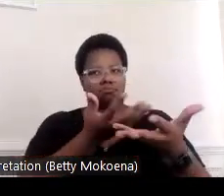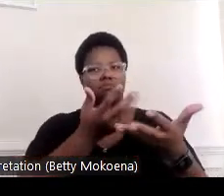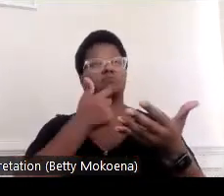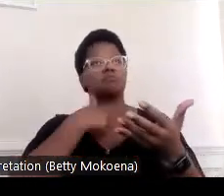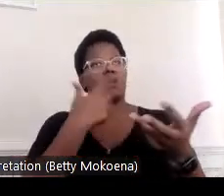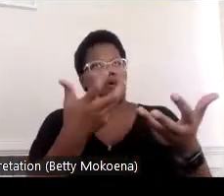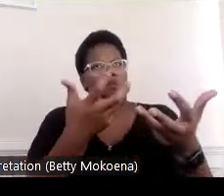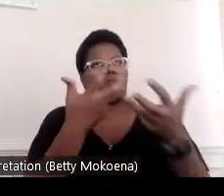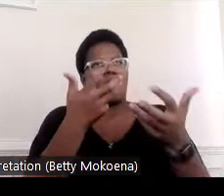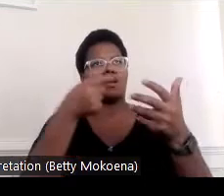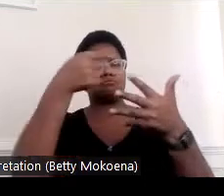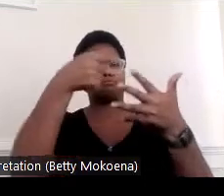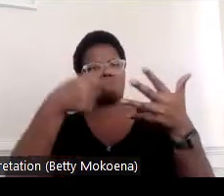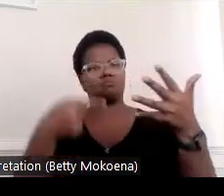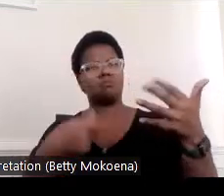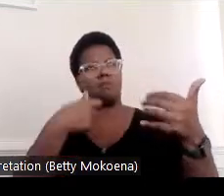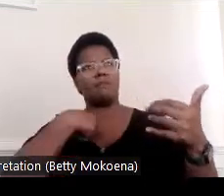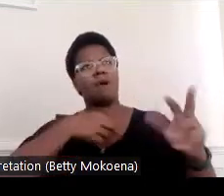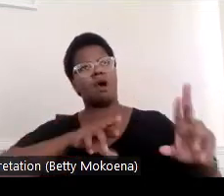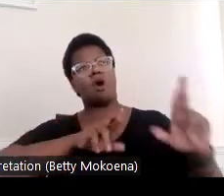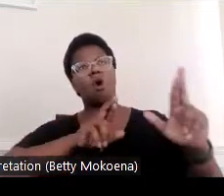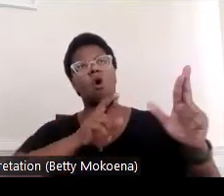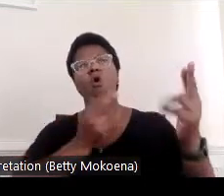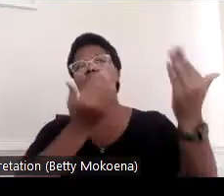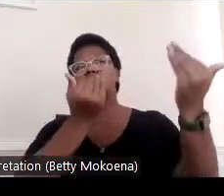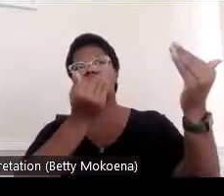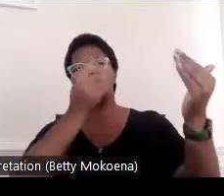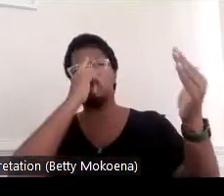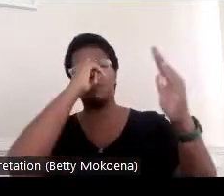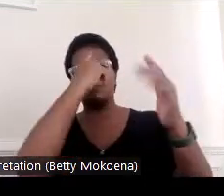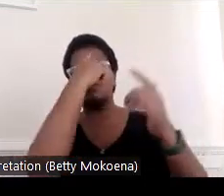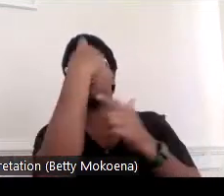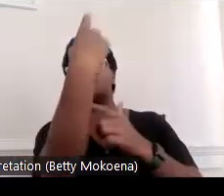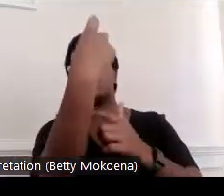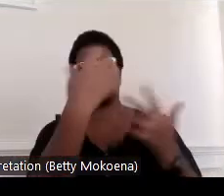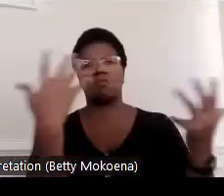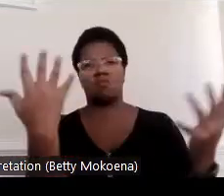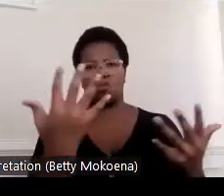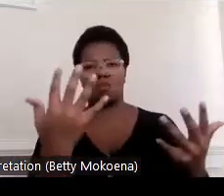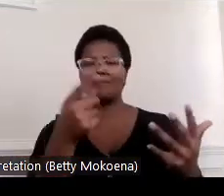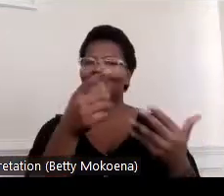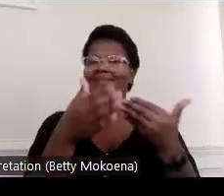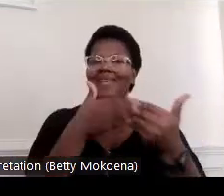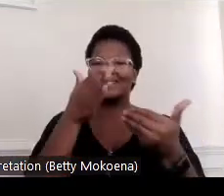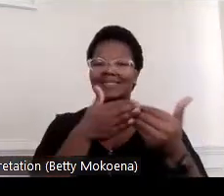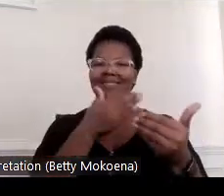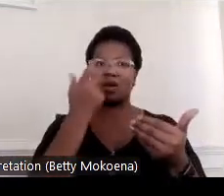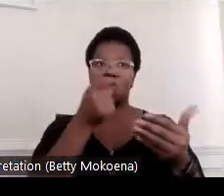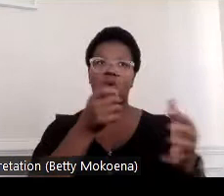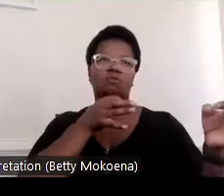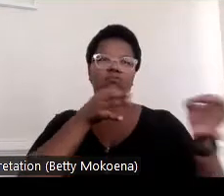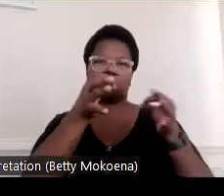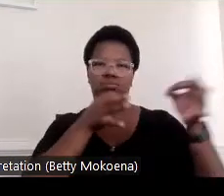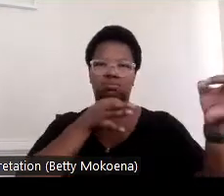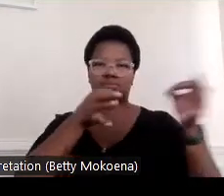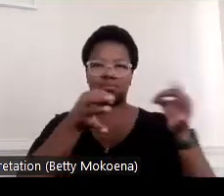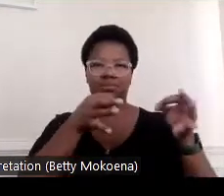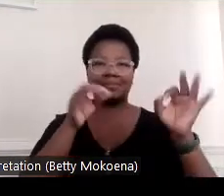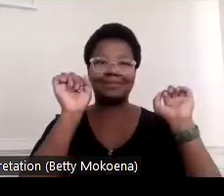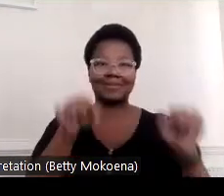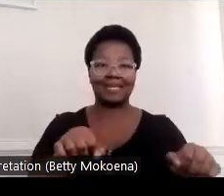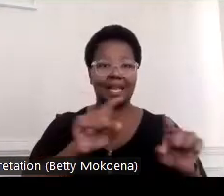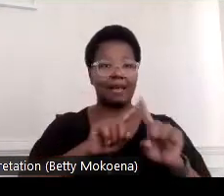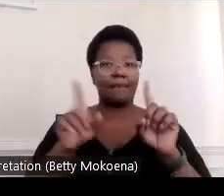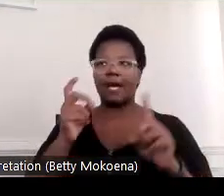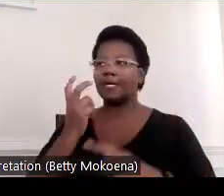una para alguien que puede comunicarse verdad eso es un proceso fácil verdad porque ellos le pueden decir o no pero para